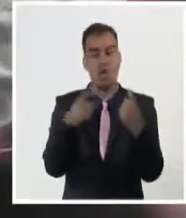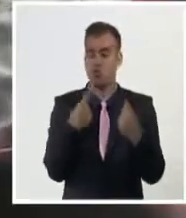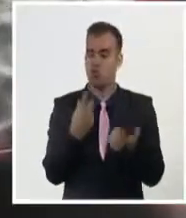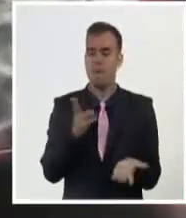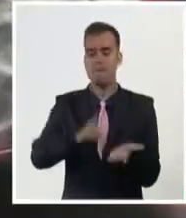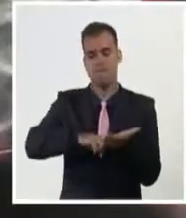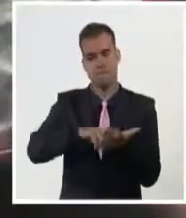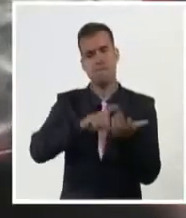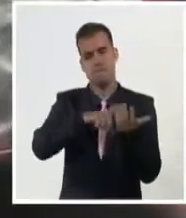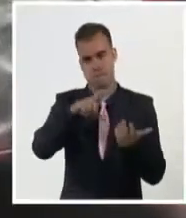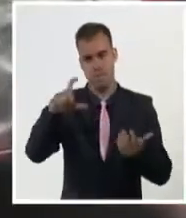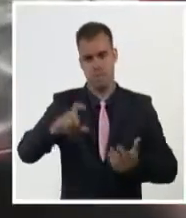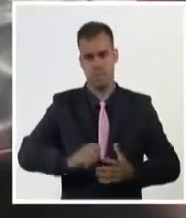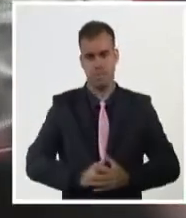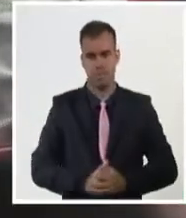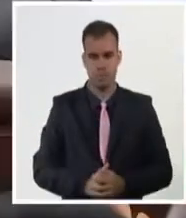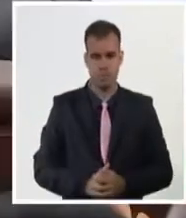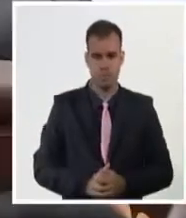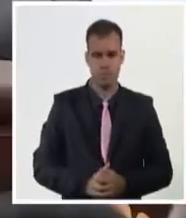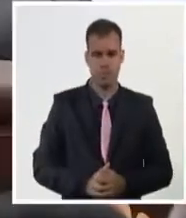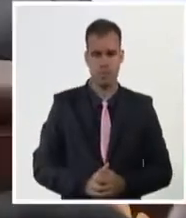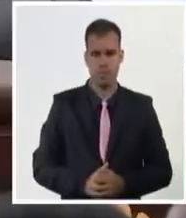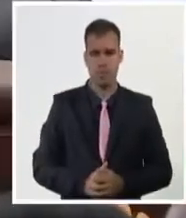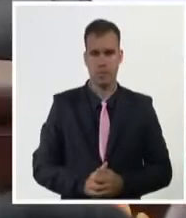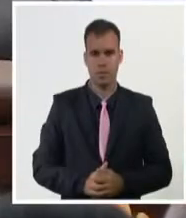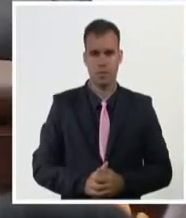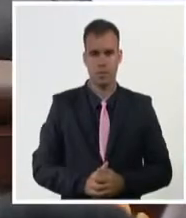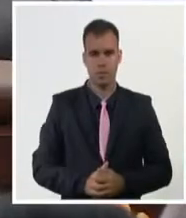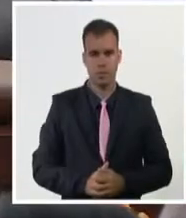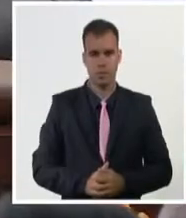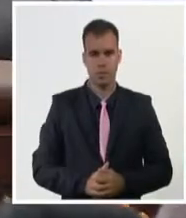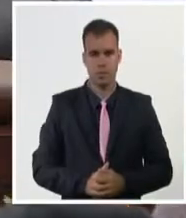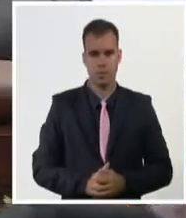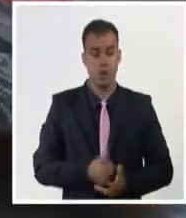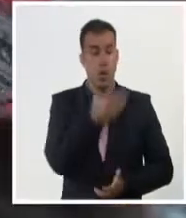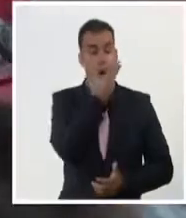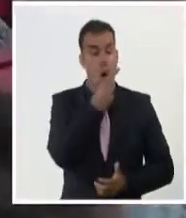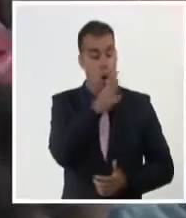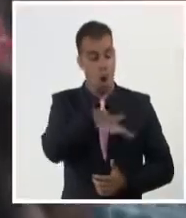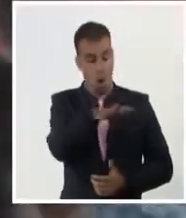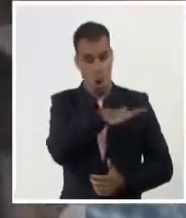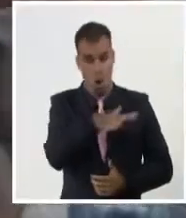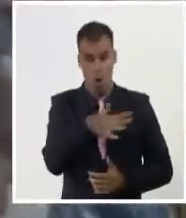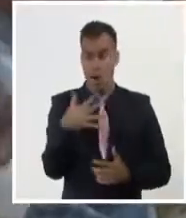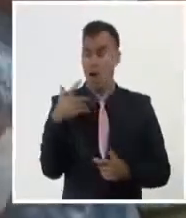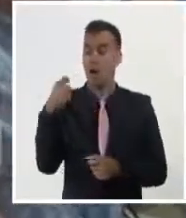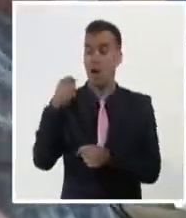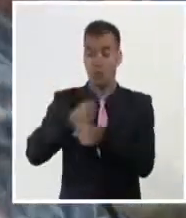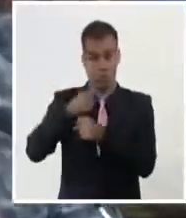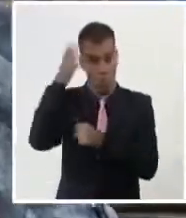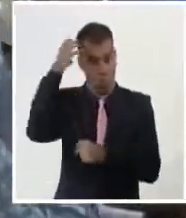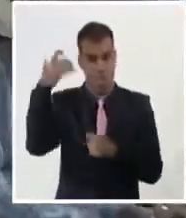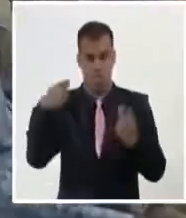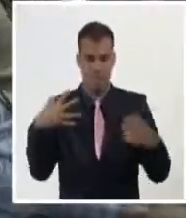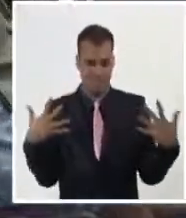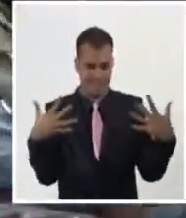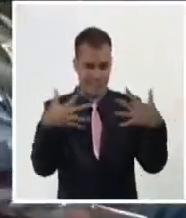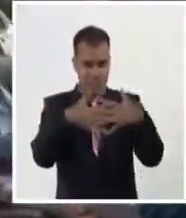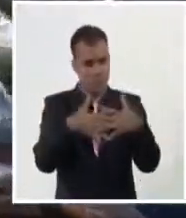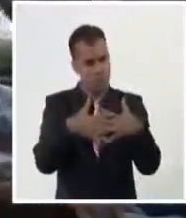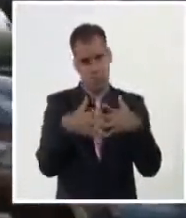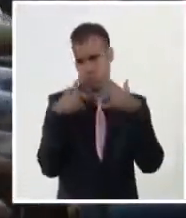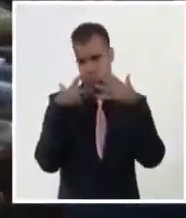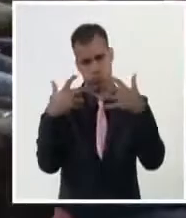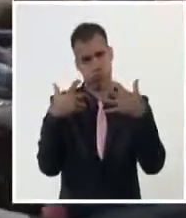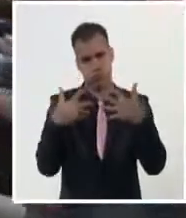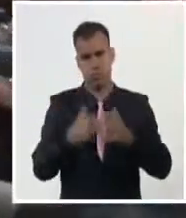partido. A la necesidad de fortalecer cada vez más los vínculos con los jóvenes se refirió el primer secretario del partido. Y lo importante es que